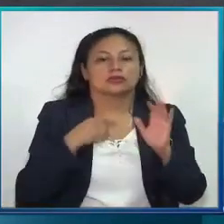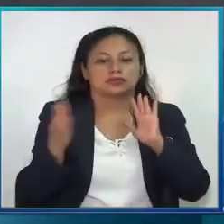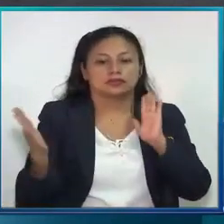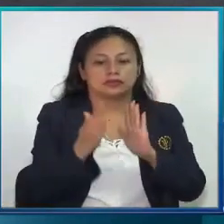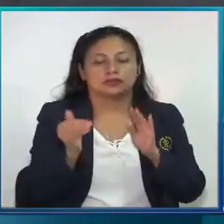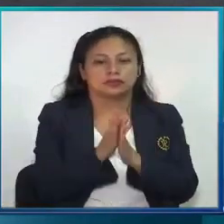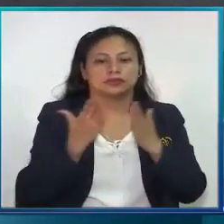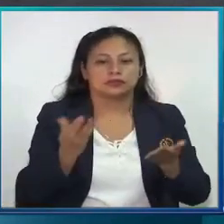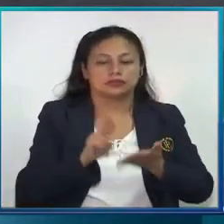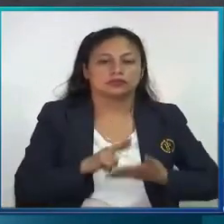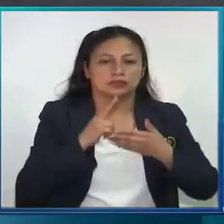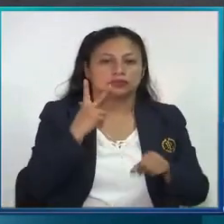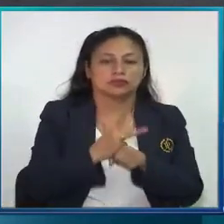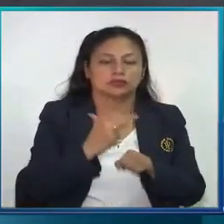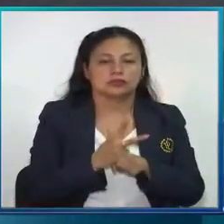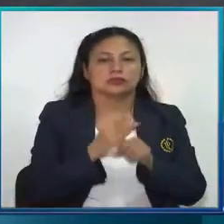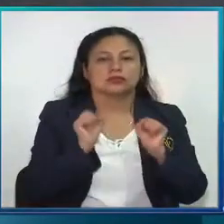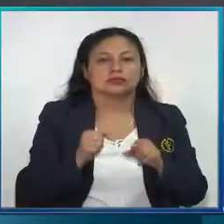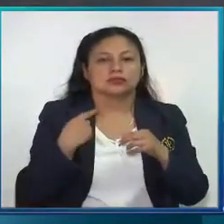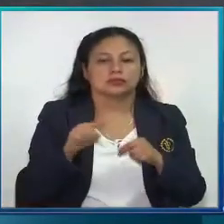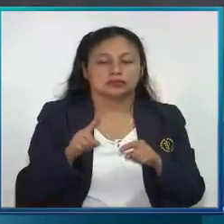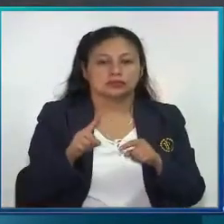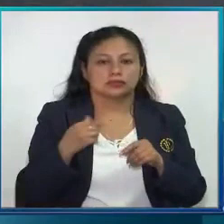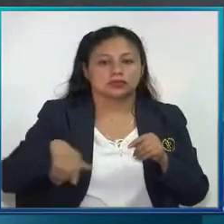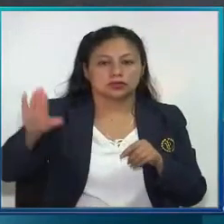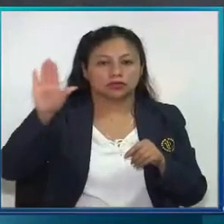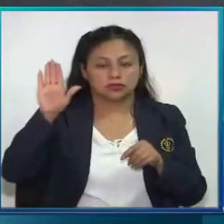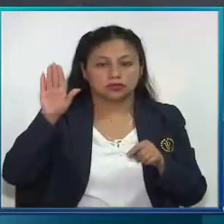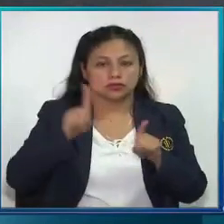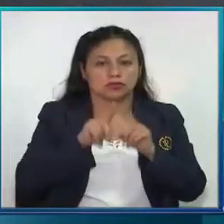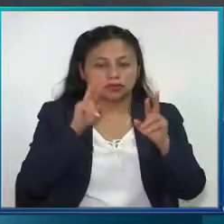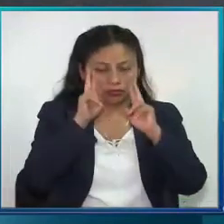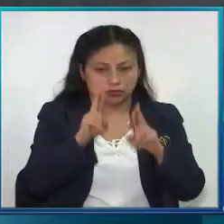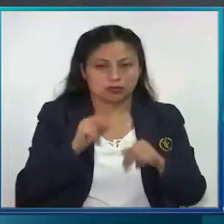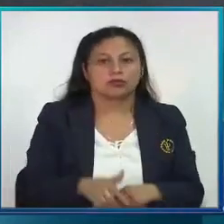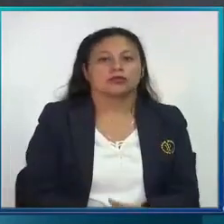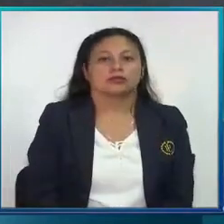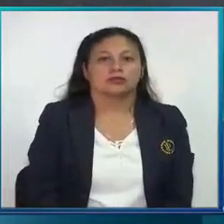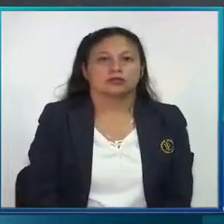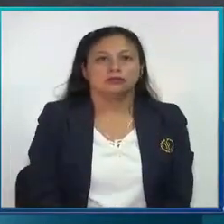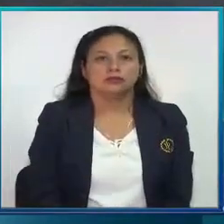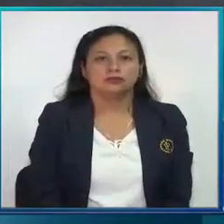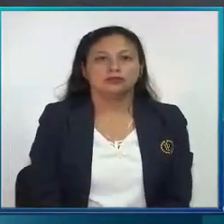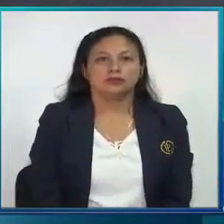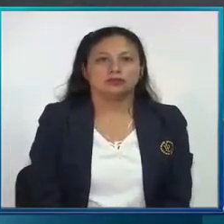la Constitución Política de la República de Guatemala, para la juramentación respectiva.